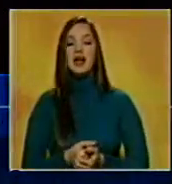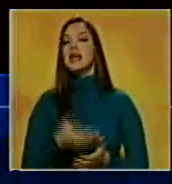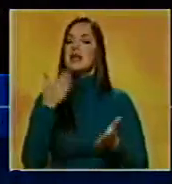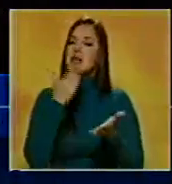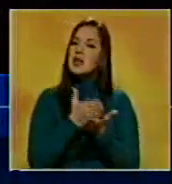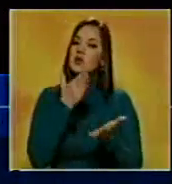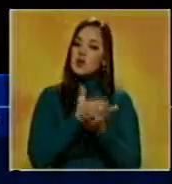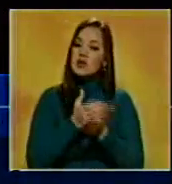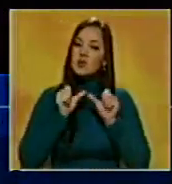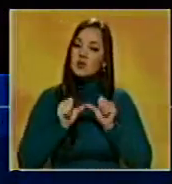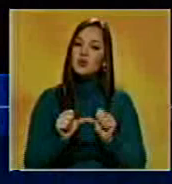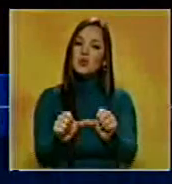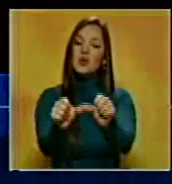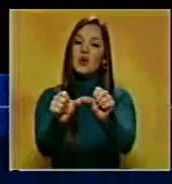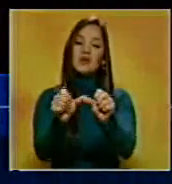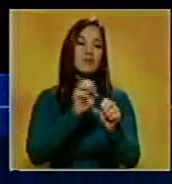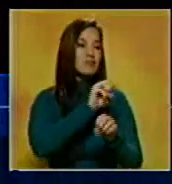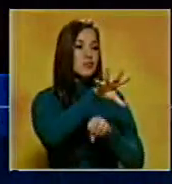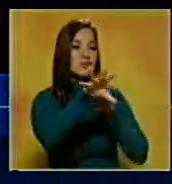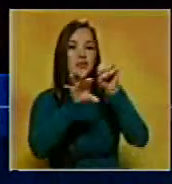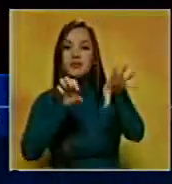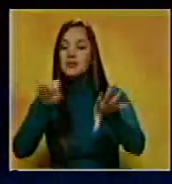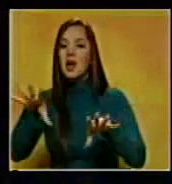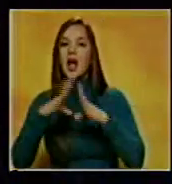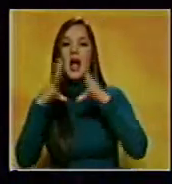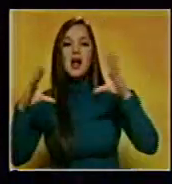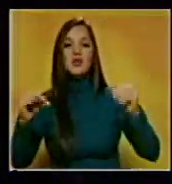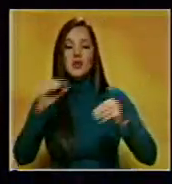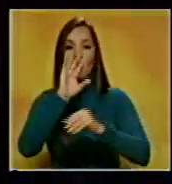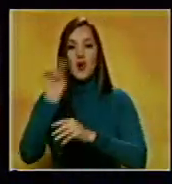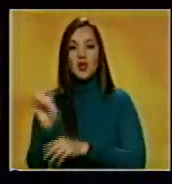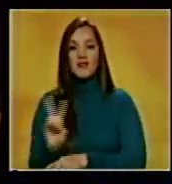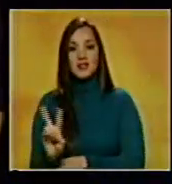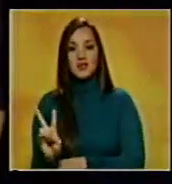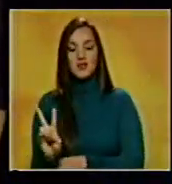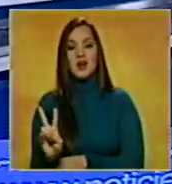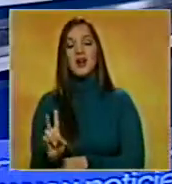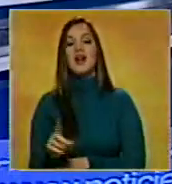multiplicando por todos los lugares en el país que pueda llegar este trabajo.